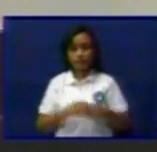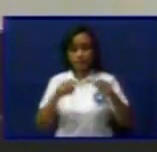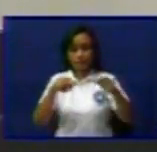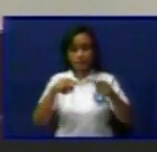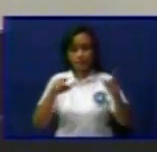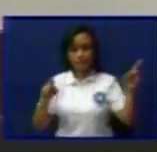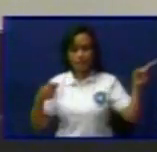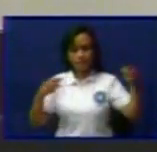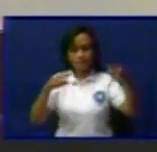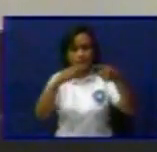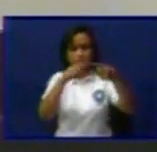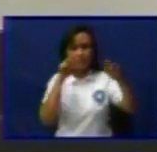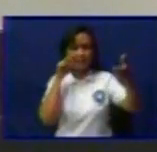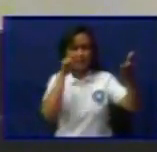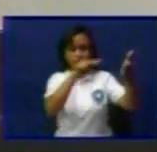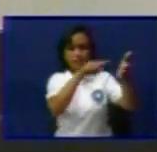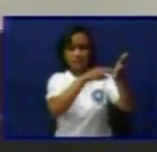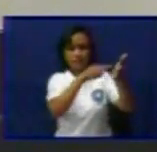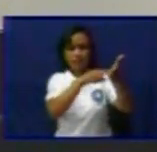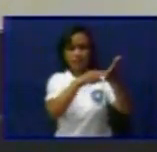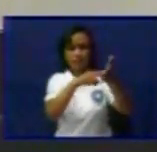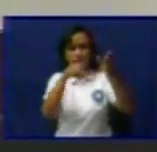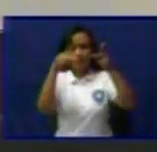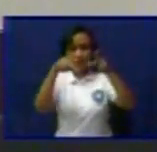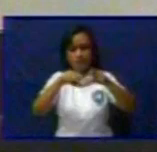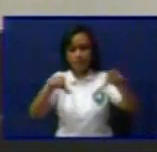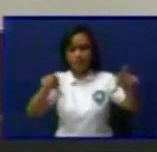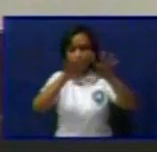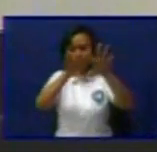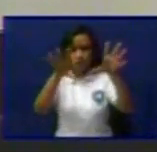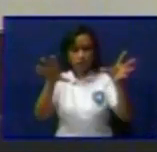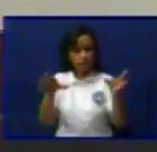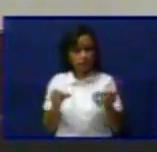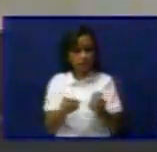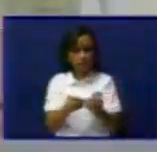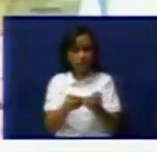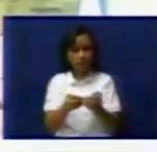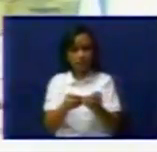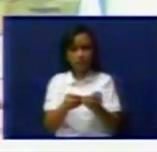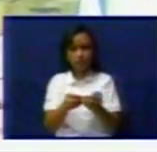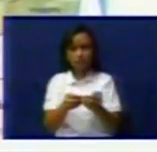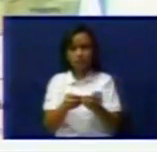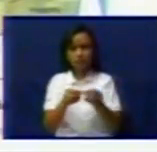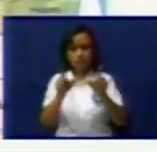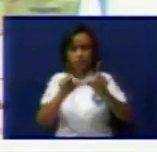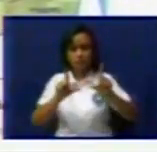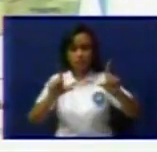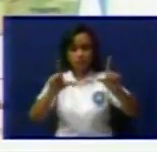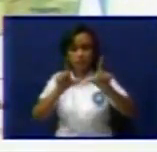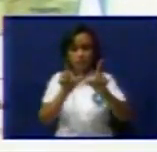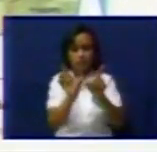En este mapa se demuestra el plan global de los complejos.